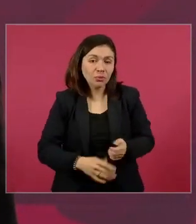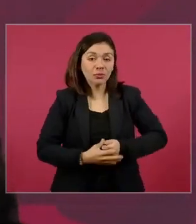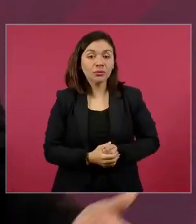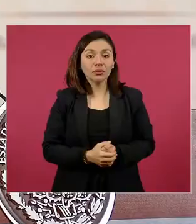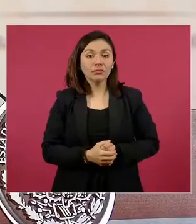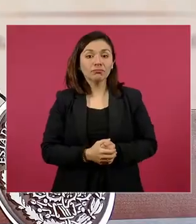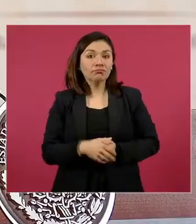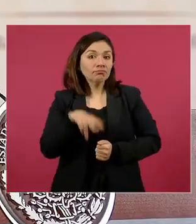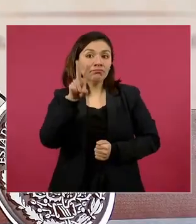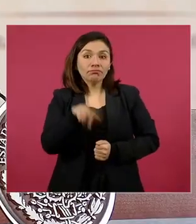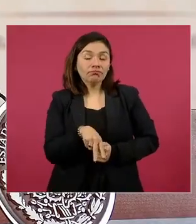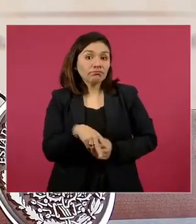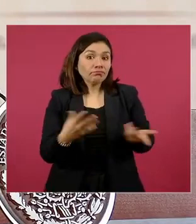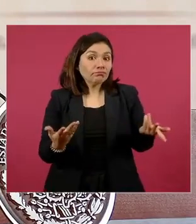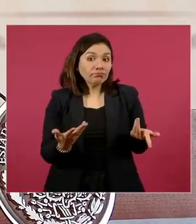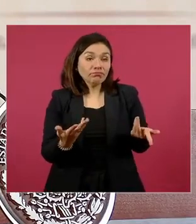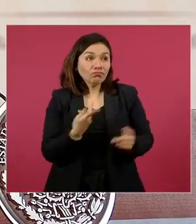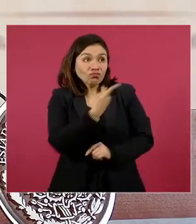Somos